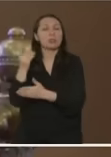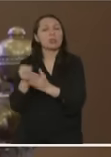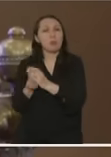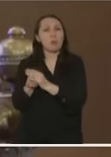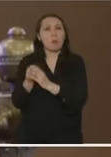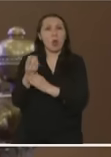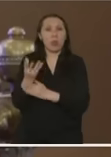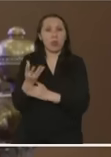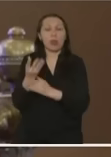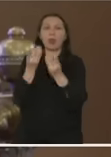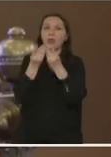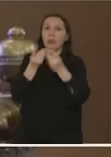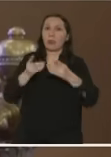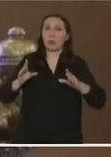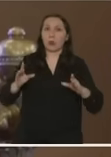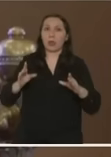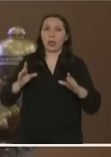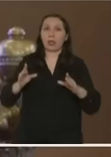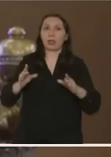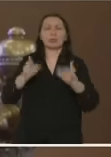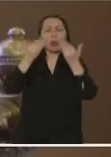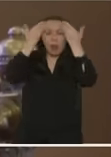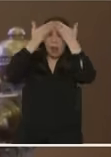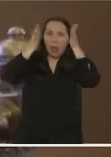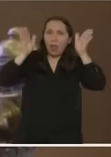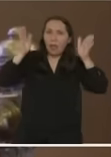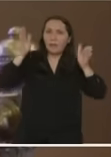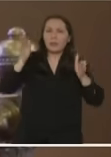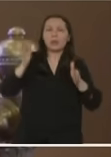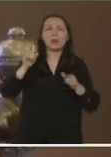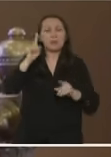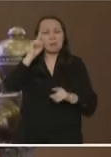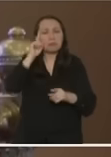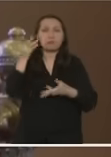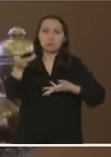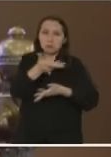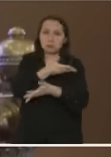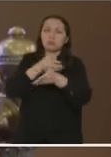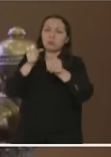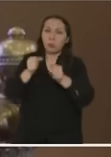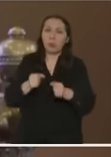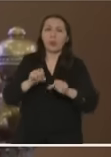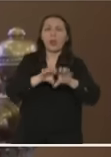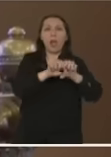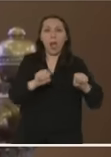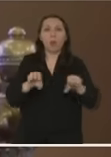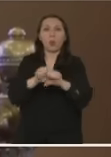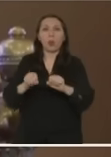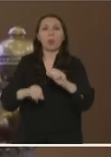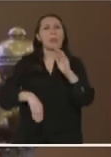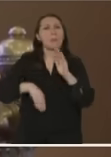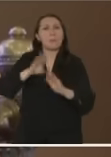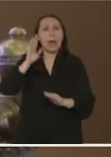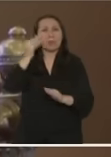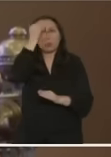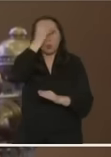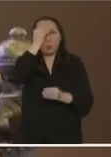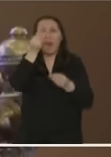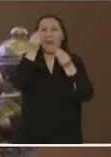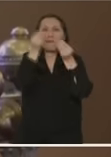moderna, democrática, liberal, abierta al diálogo y a los acuerdos por el bien superior de